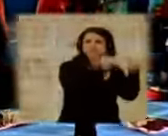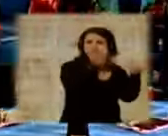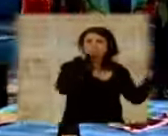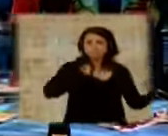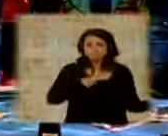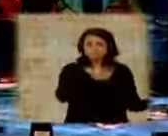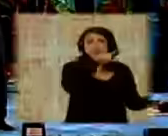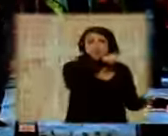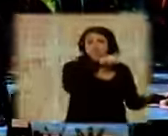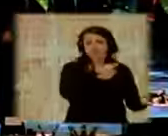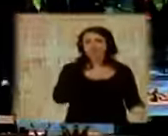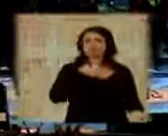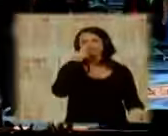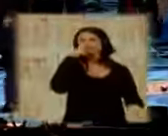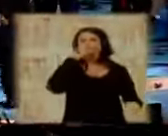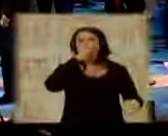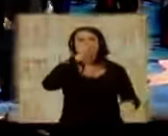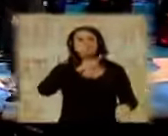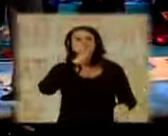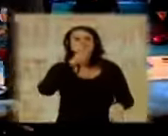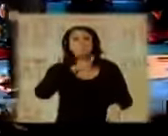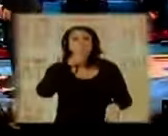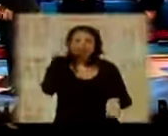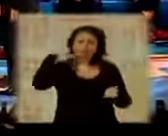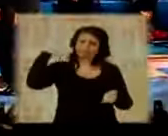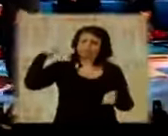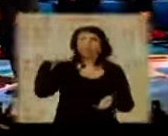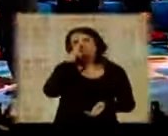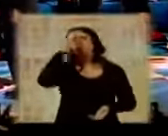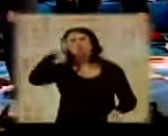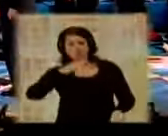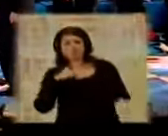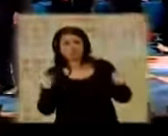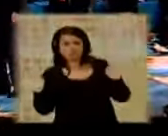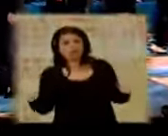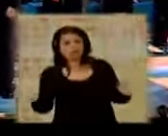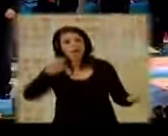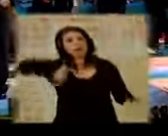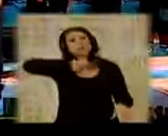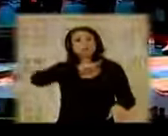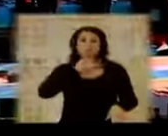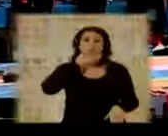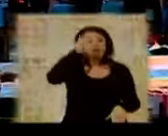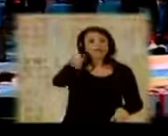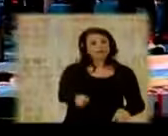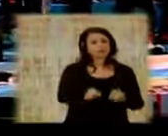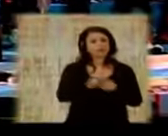espabila, por ser muy chulita en tiempos atrás. Nuestro alcalde nos sorprenderá.